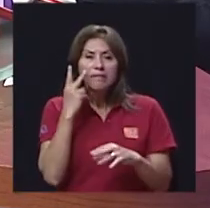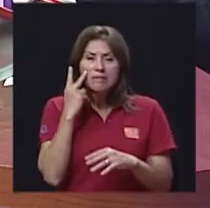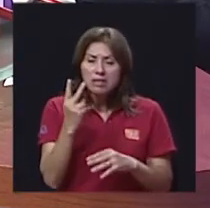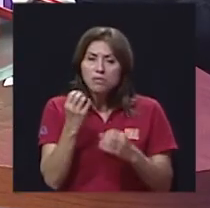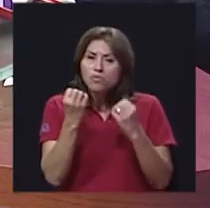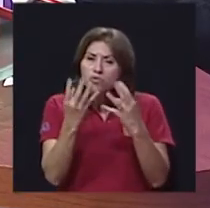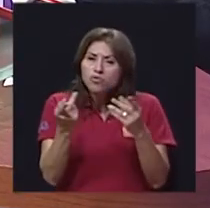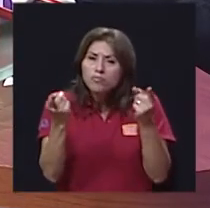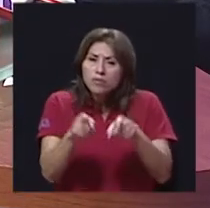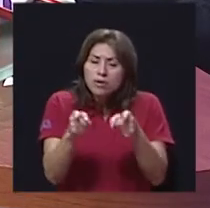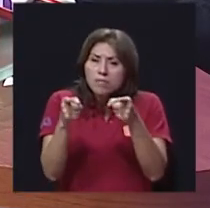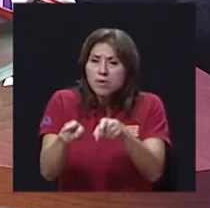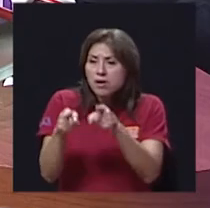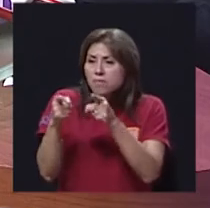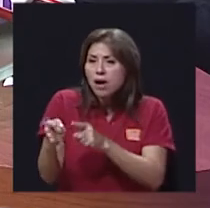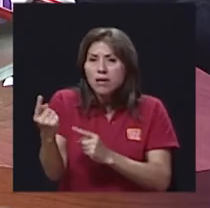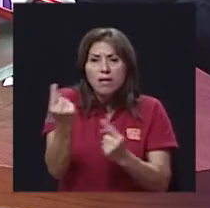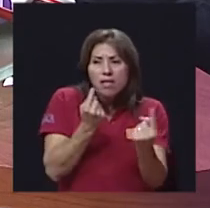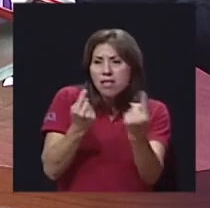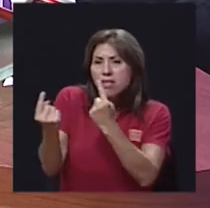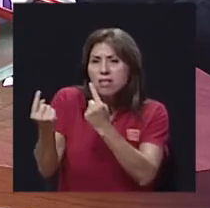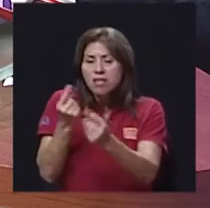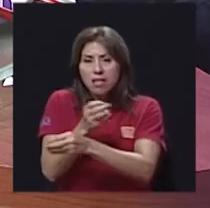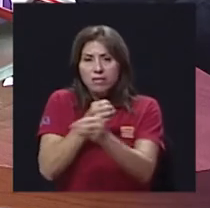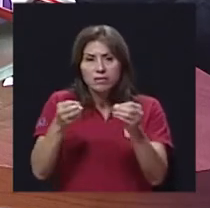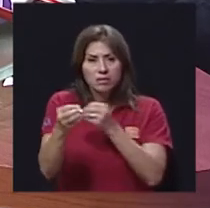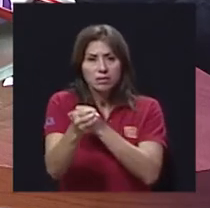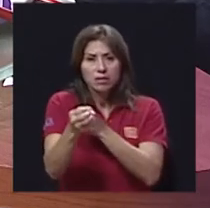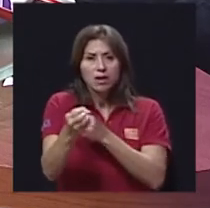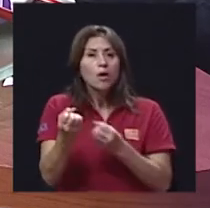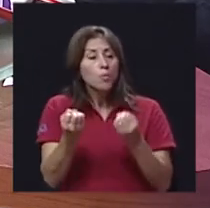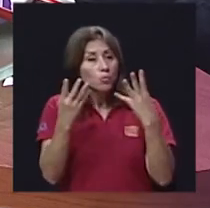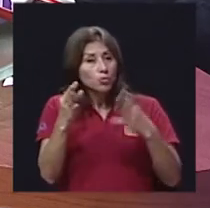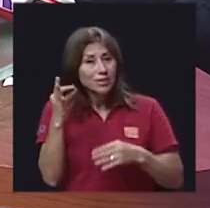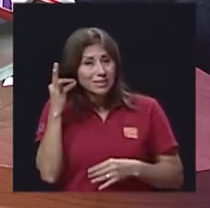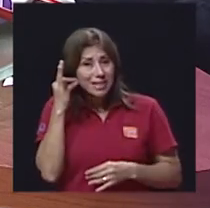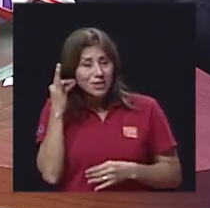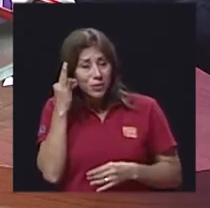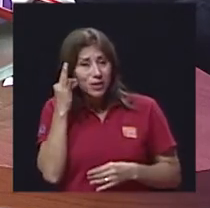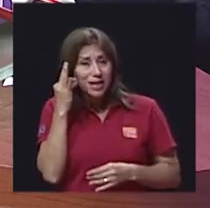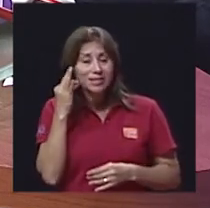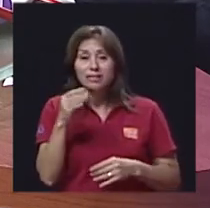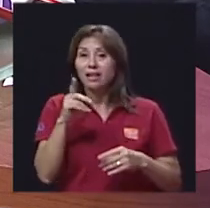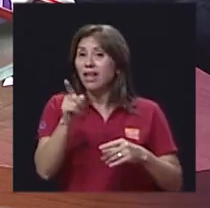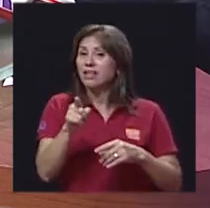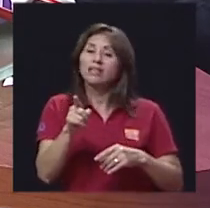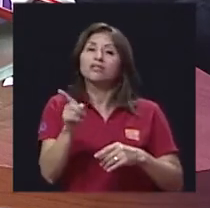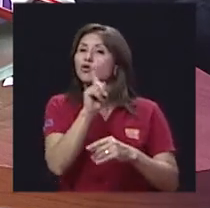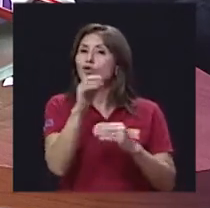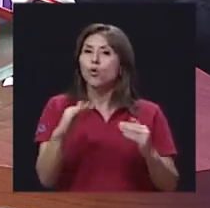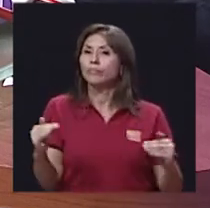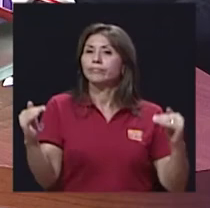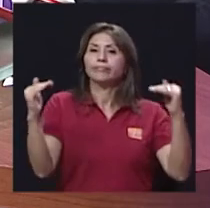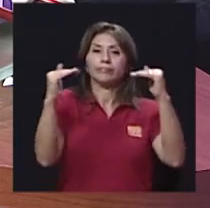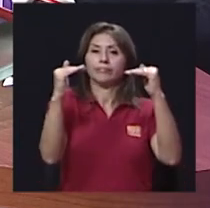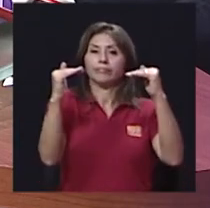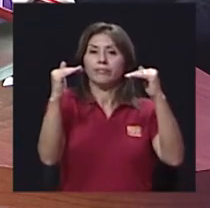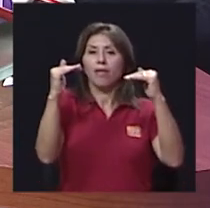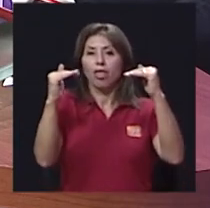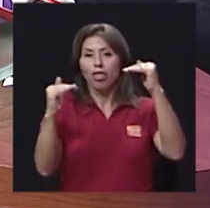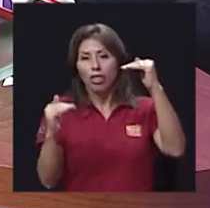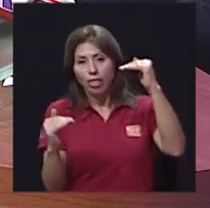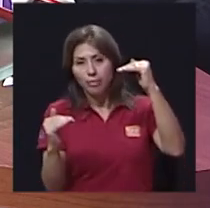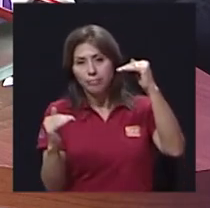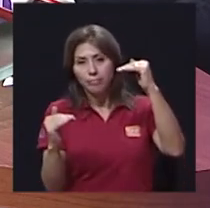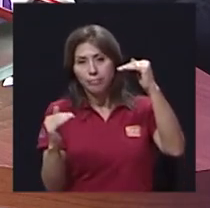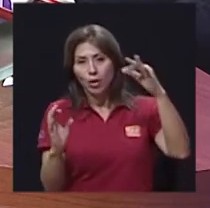Sí. Que las señoras, muchas señoras que están en una condición de completa desigualdad, por supuesto, con respecto a su cónyuge o su ex